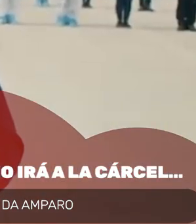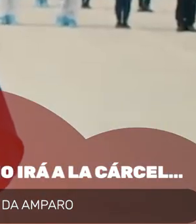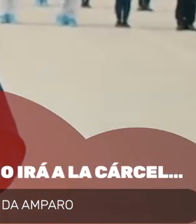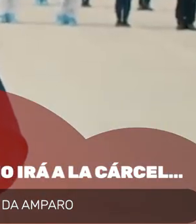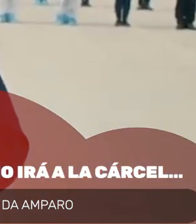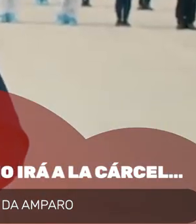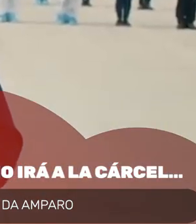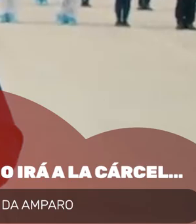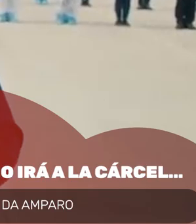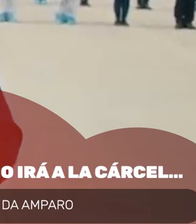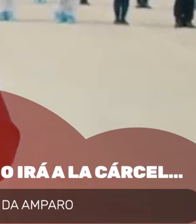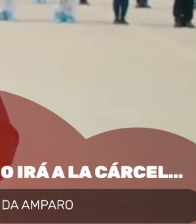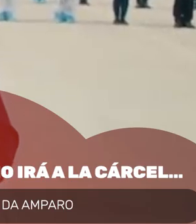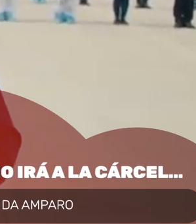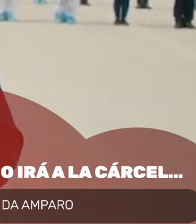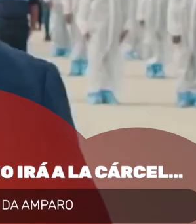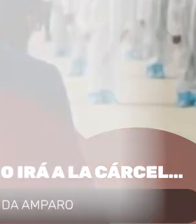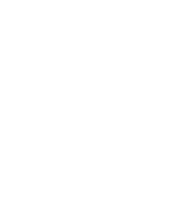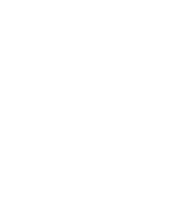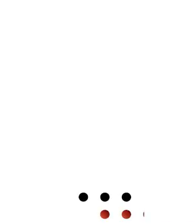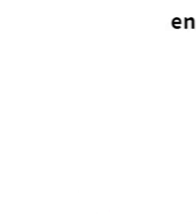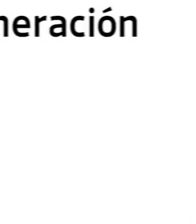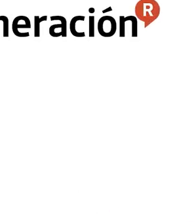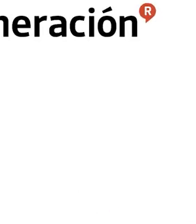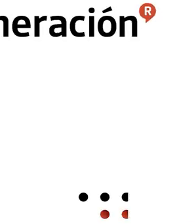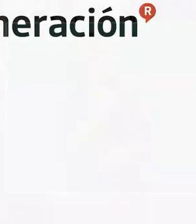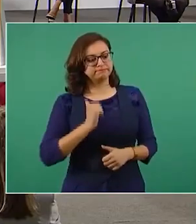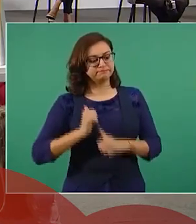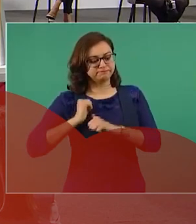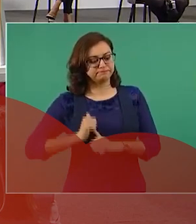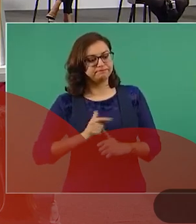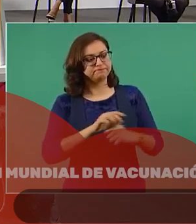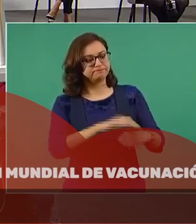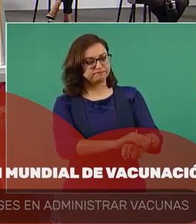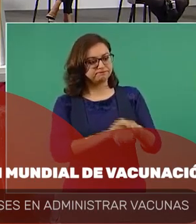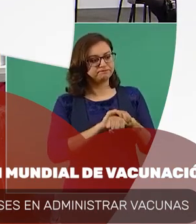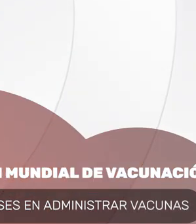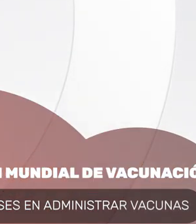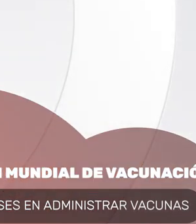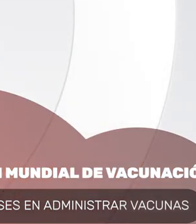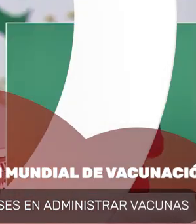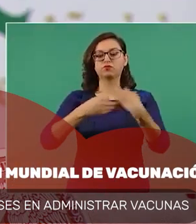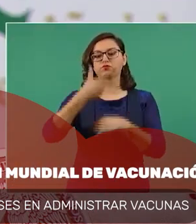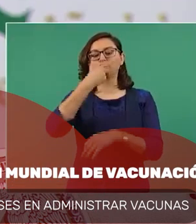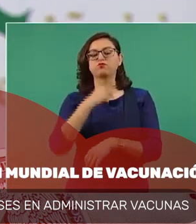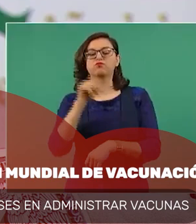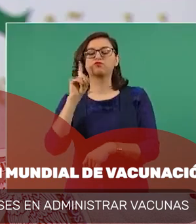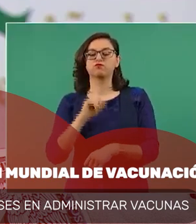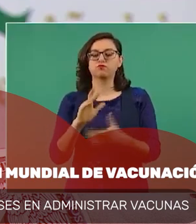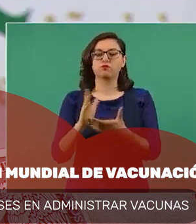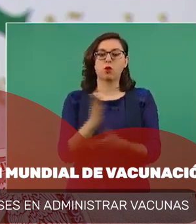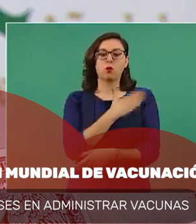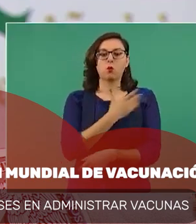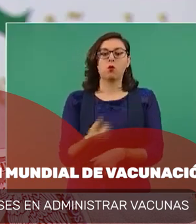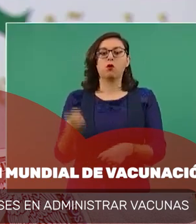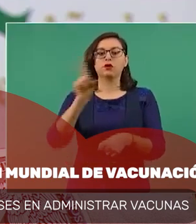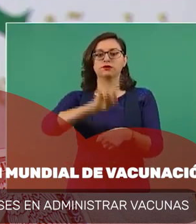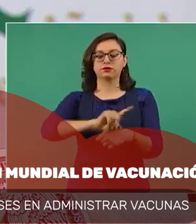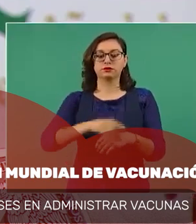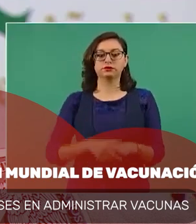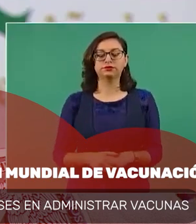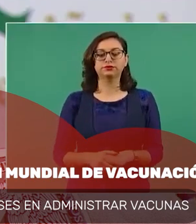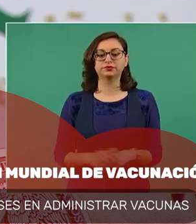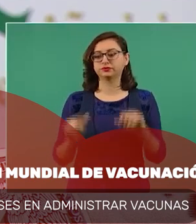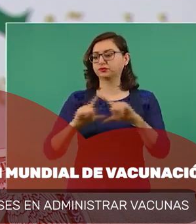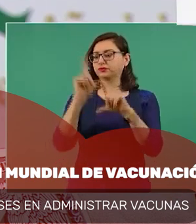cuando se determine si se concede la suspensión definitiva. El subsecretario de Salud, Hugo López-Gatell, dio a conocer que México ya suma 19 semanas a la